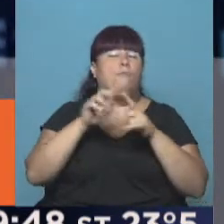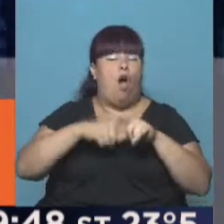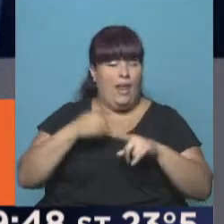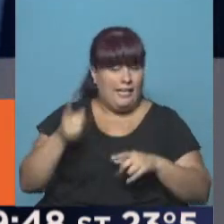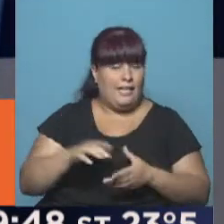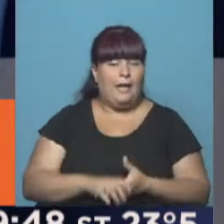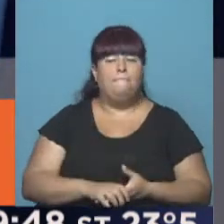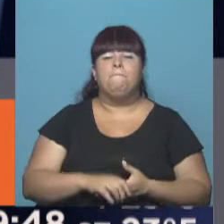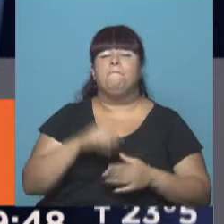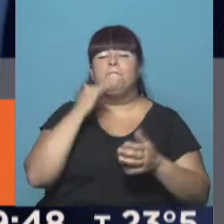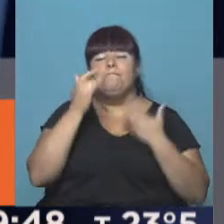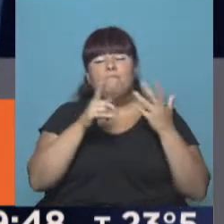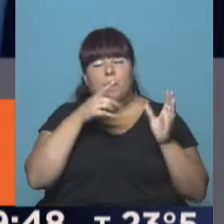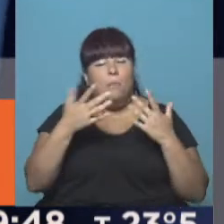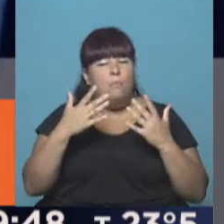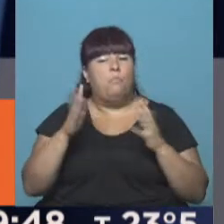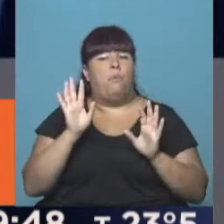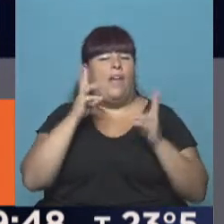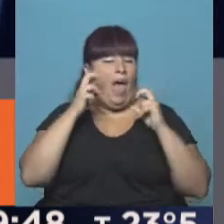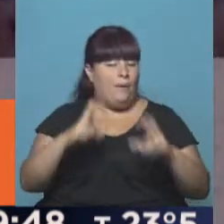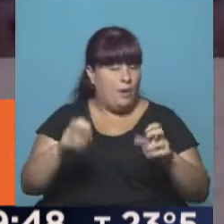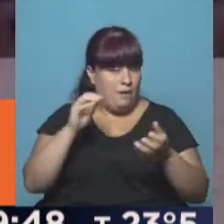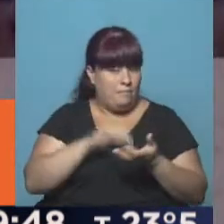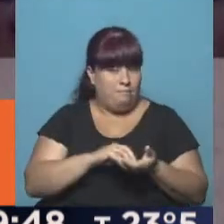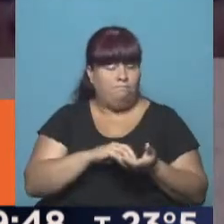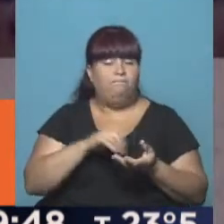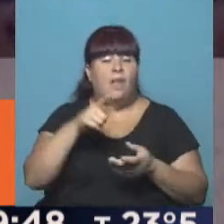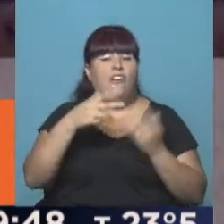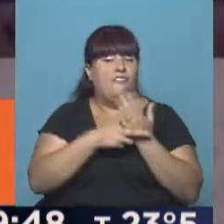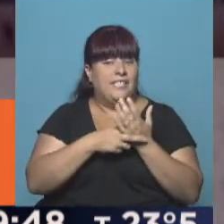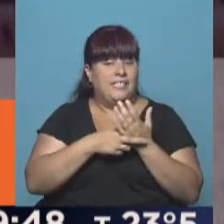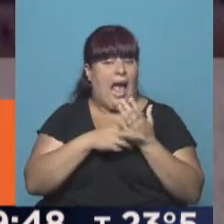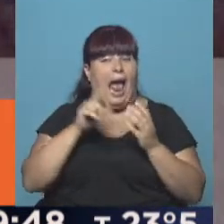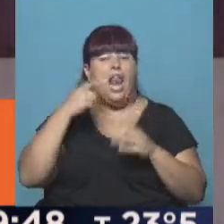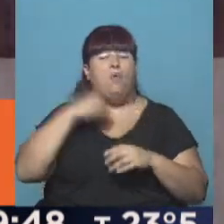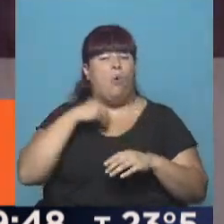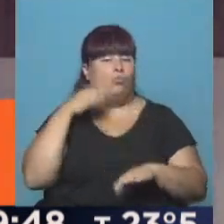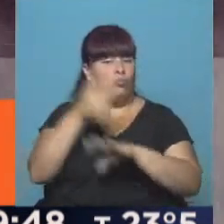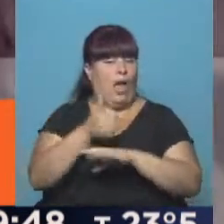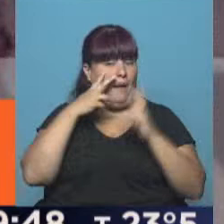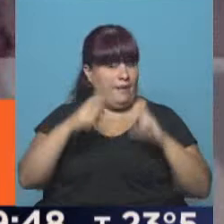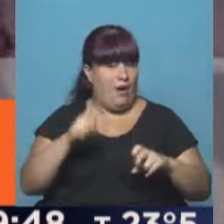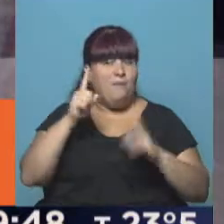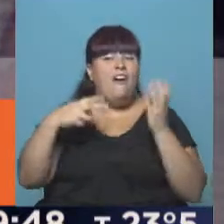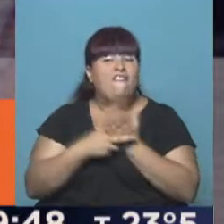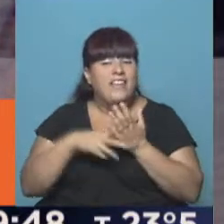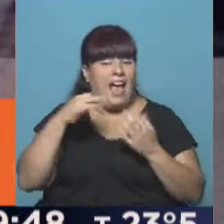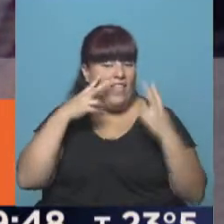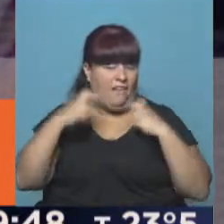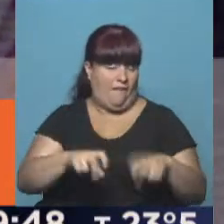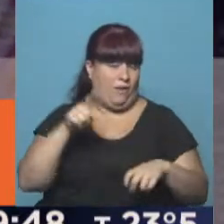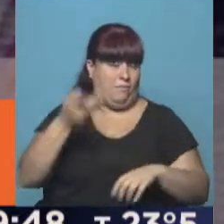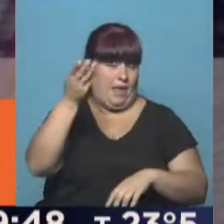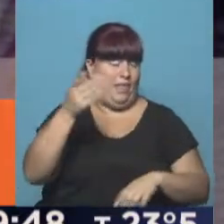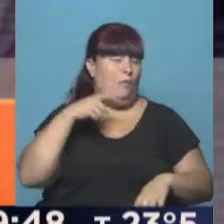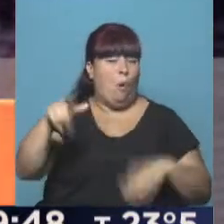política y hay indicios para que amerite la investigación, un fiscal de oficio abre la investigación. Son los fiscales los que abren la investigación